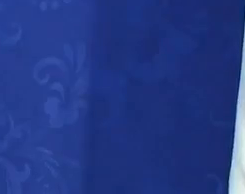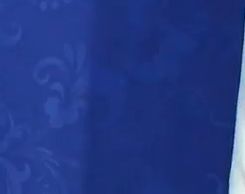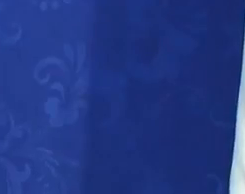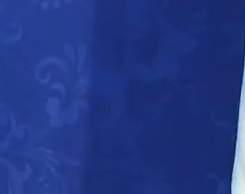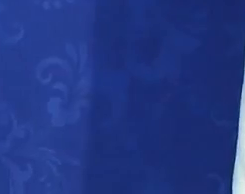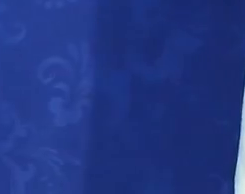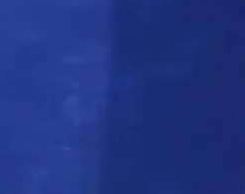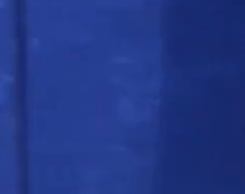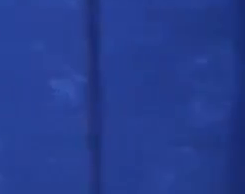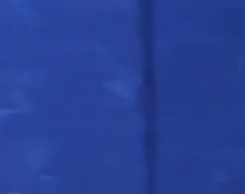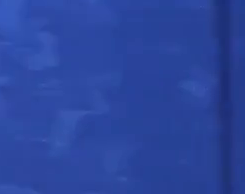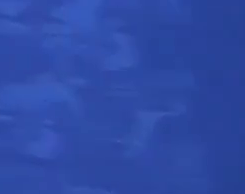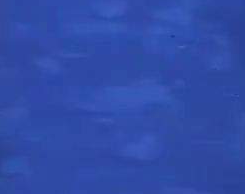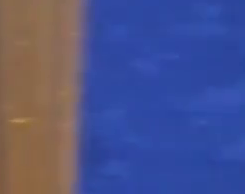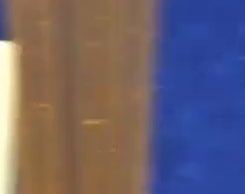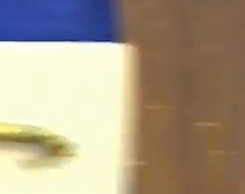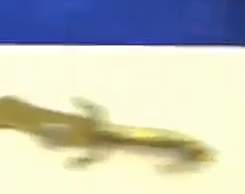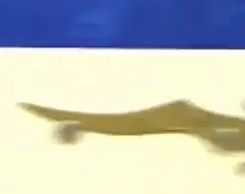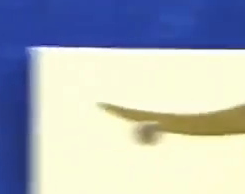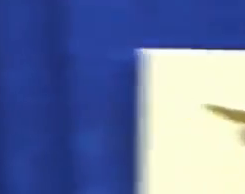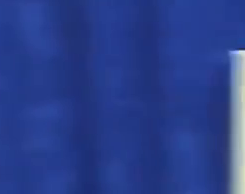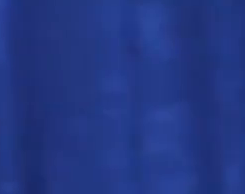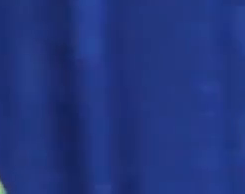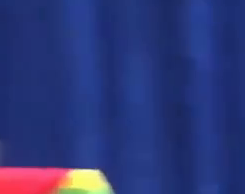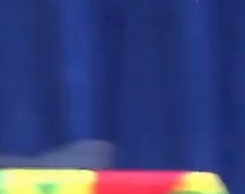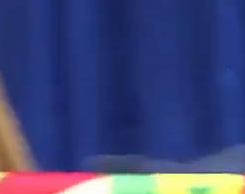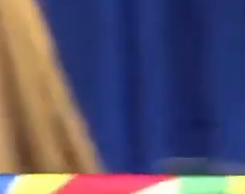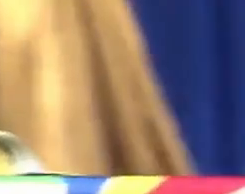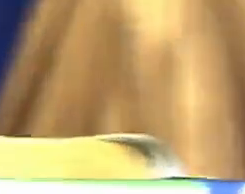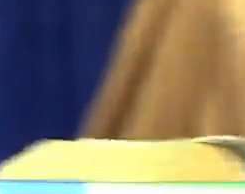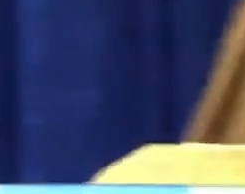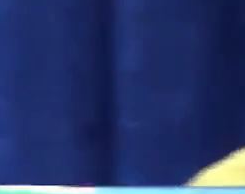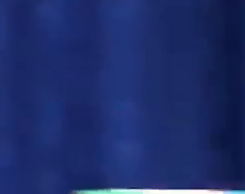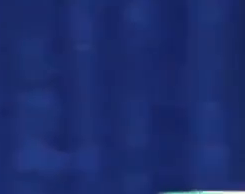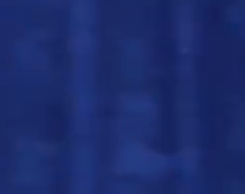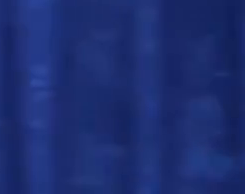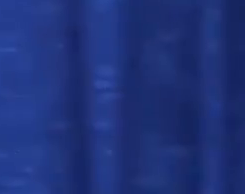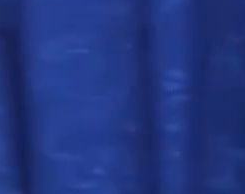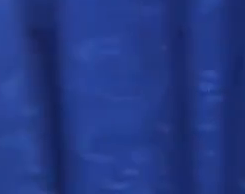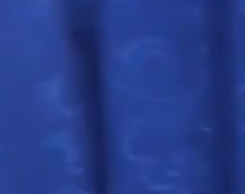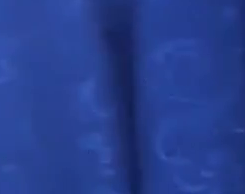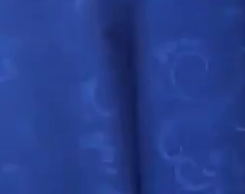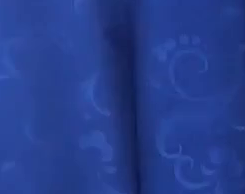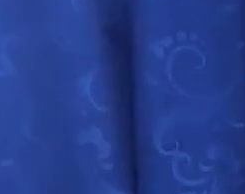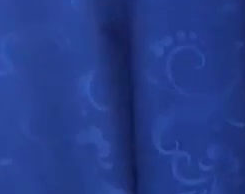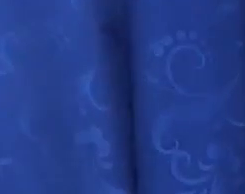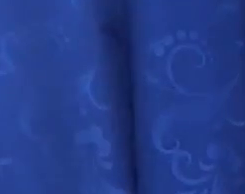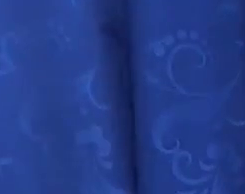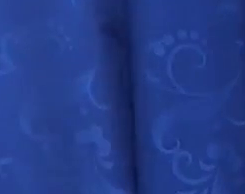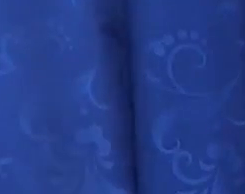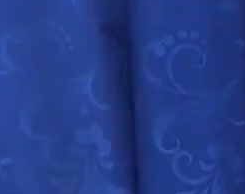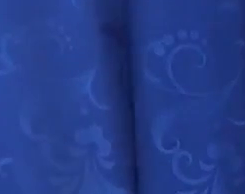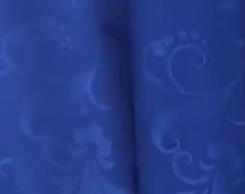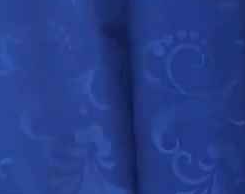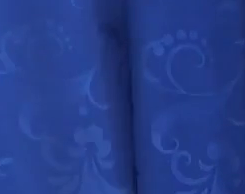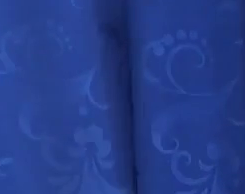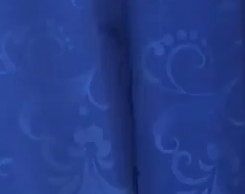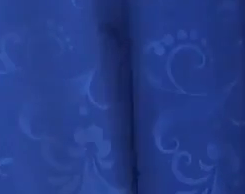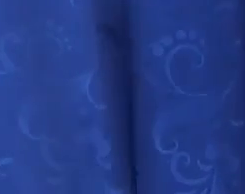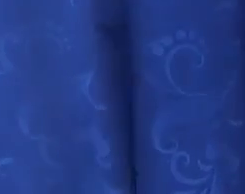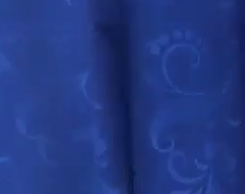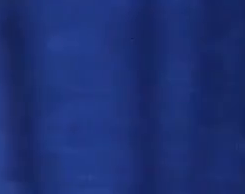mejor madera. Quiere decir que Dios nos está pidiendo a nosotros en este tiempo una buena